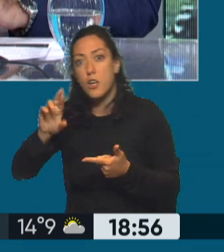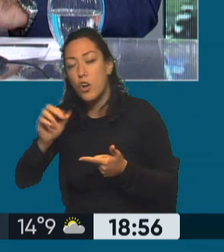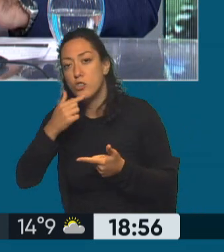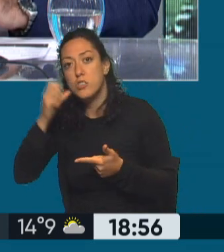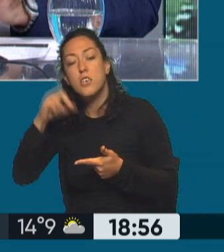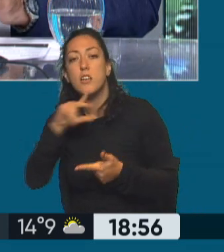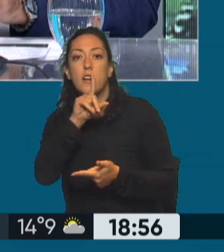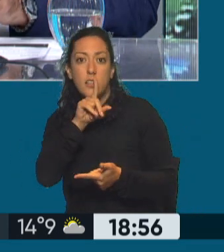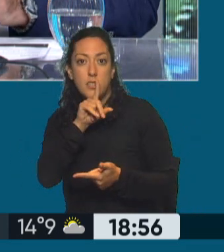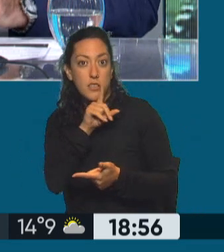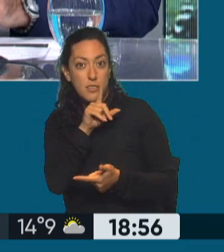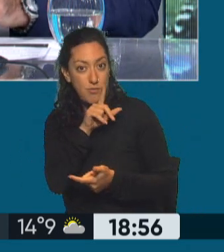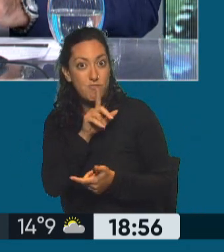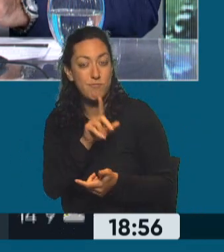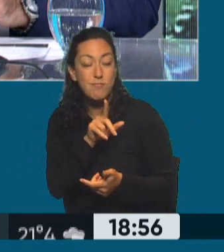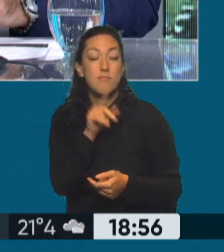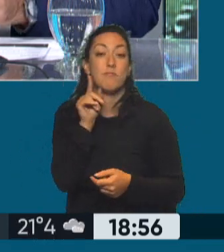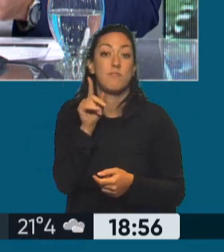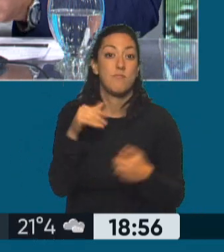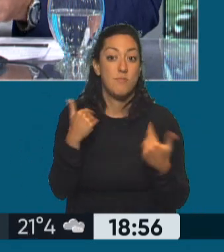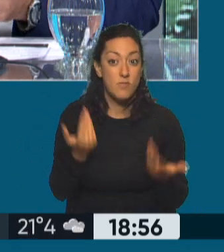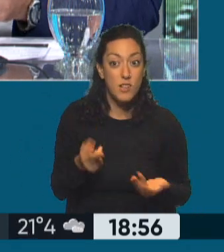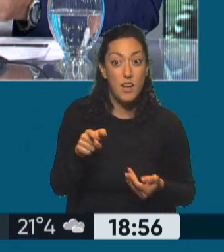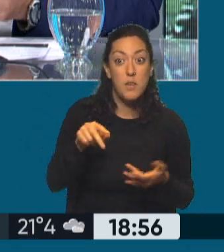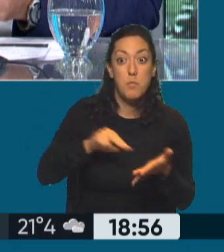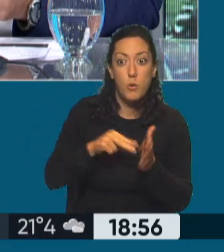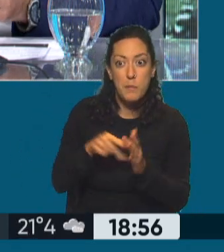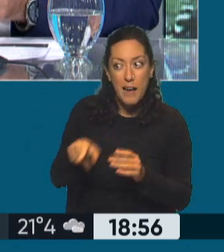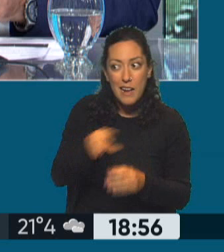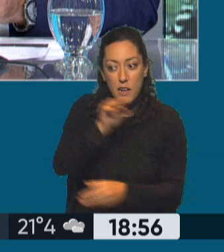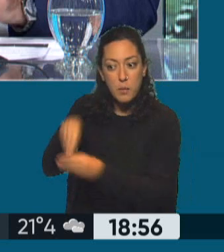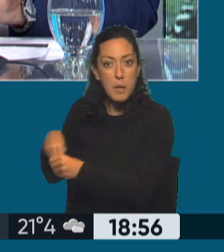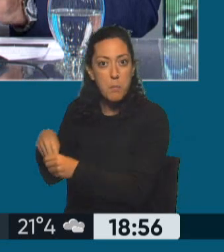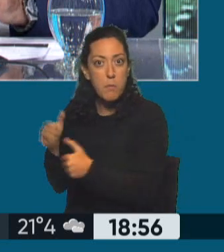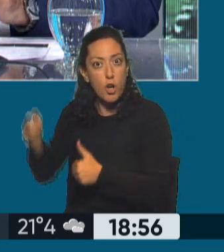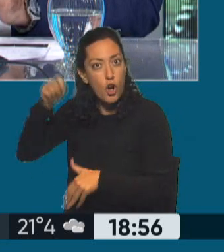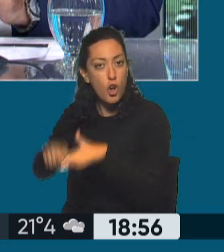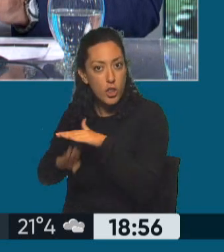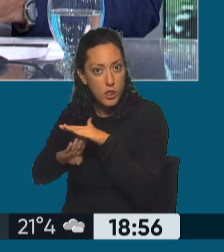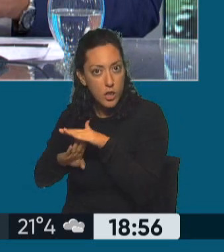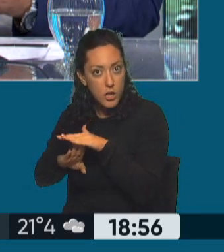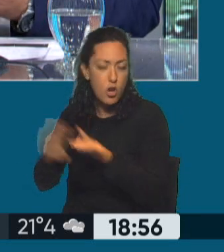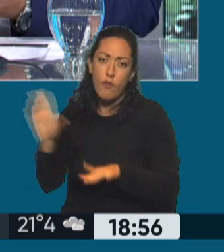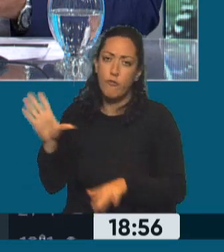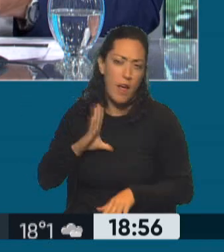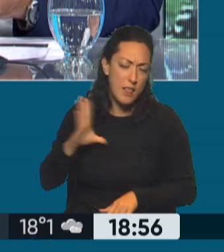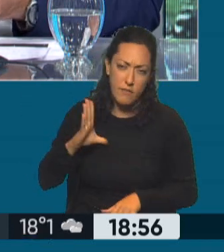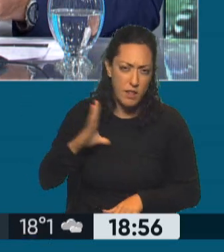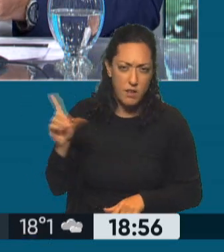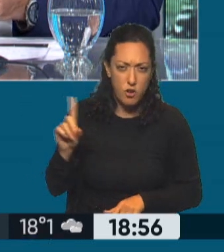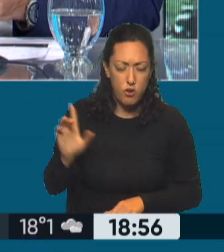Rosenkrantz. Lo hace, y acá viene el... ¿Y él ya era miembro de la Corte? No. ¿Aún no? No, por supuesto faltaba